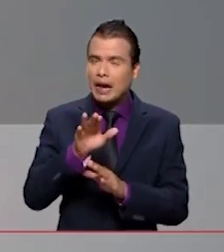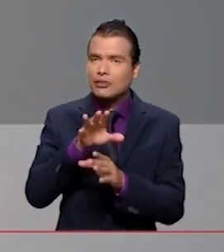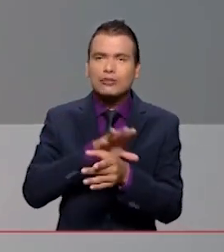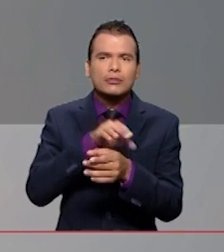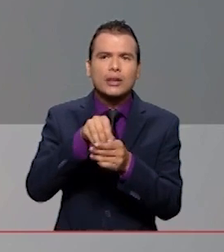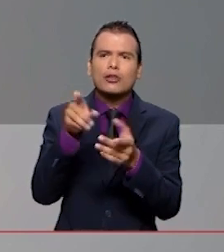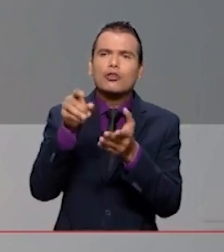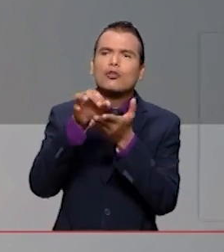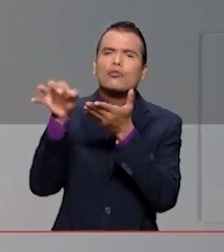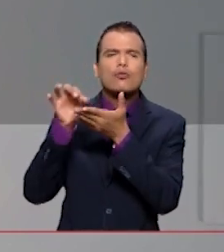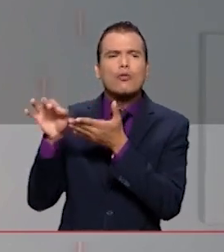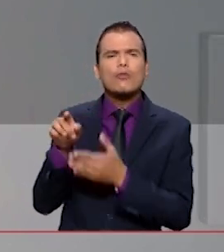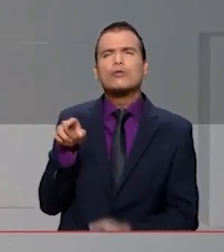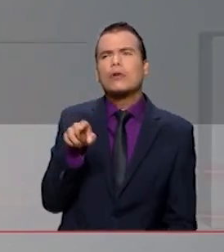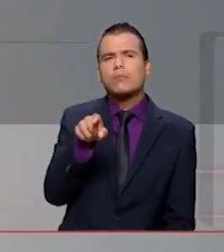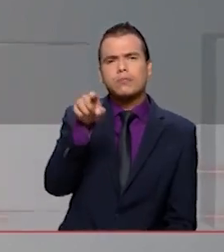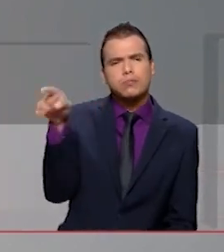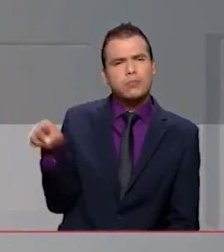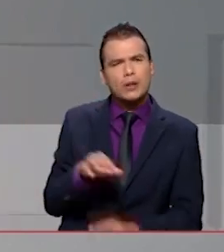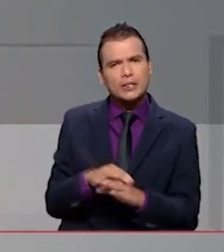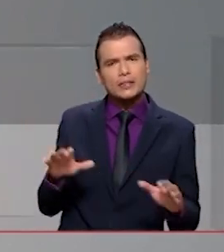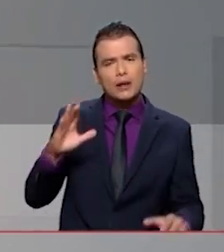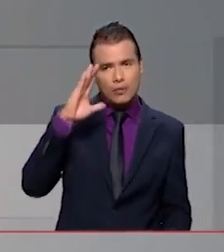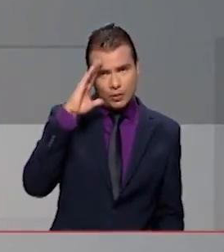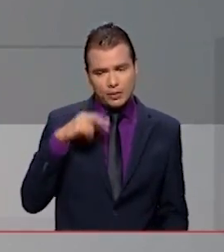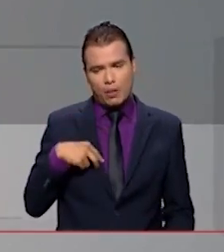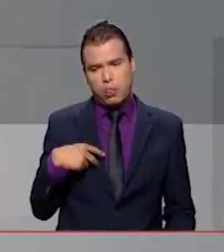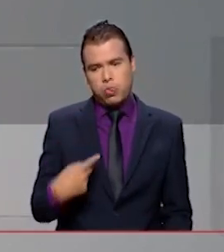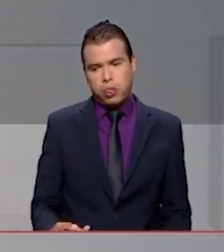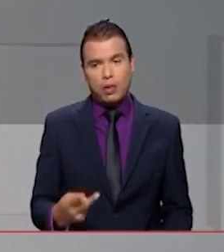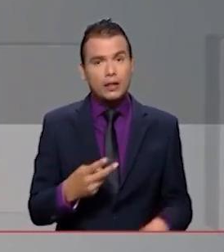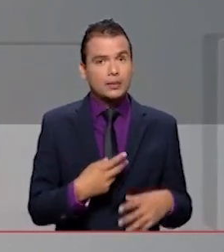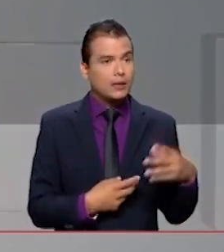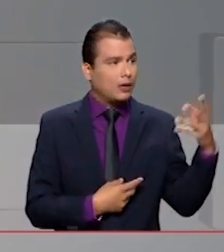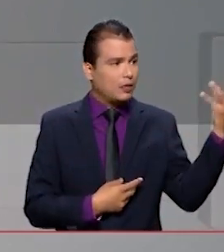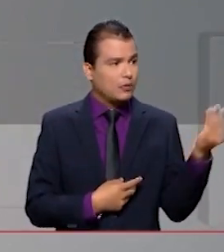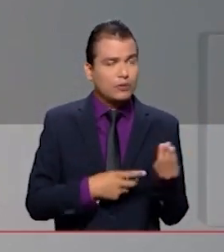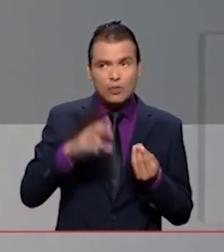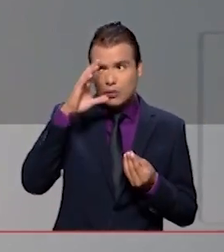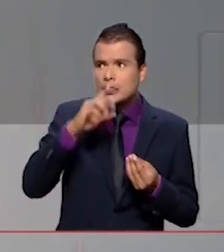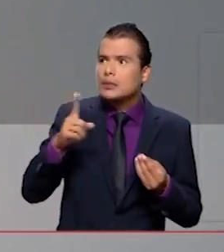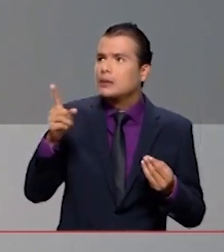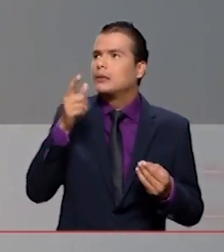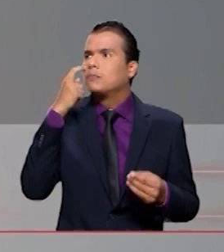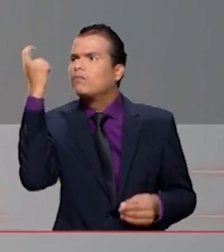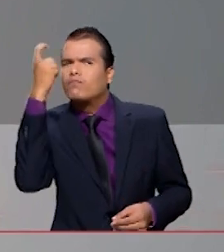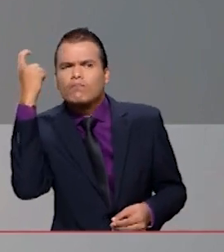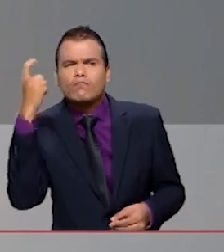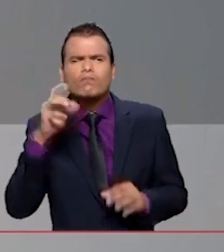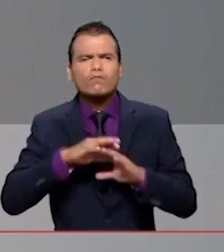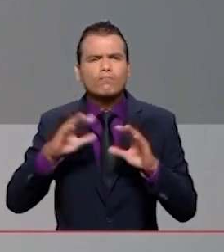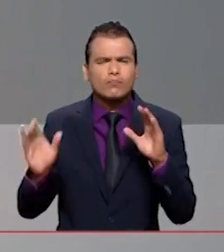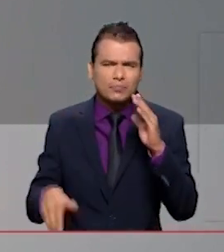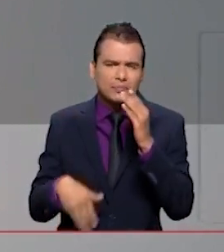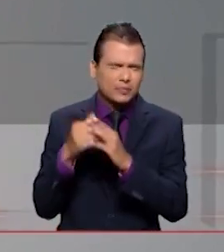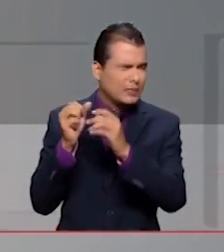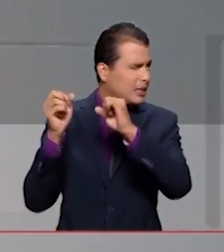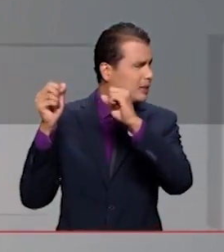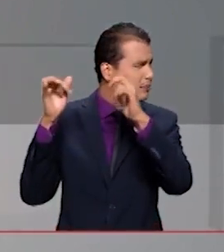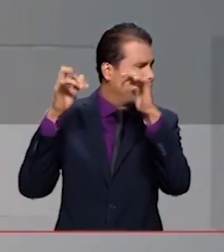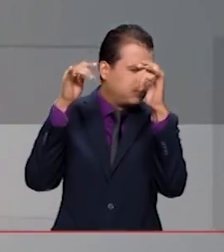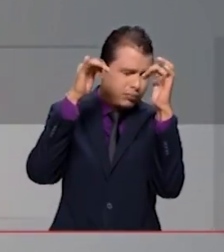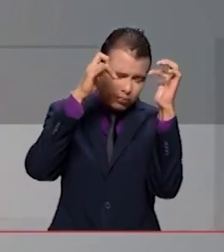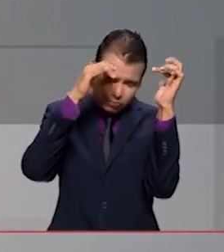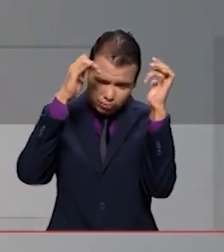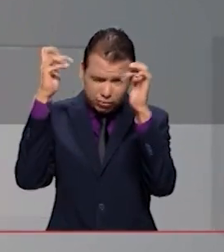situación, pues otras unidades de policía y el ejército salen en persecución de los responsables de este ataque, y de ahí que se forman pues los